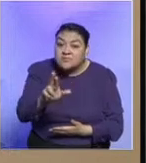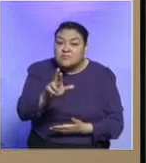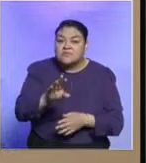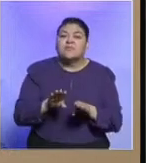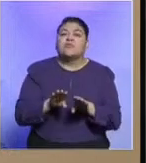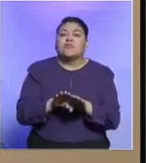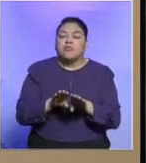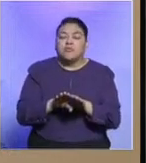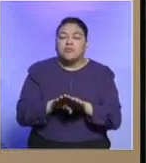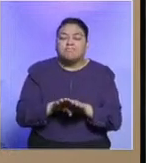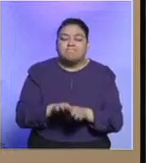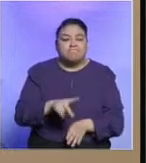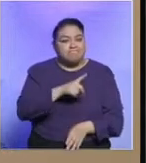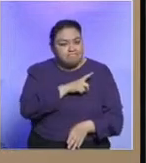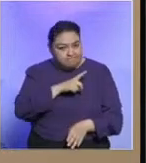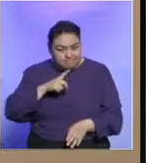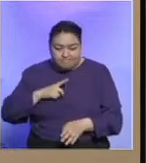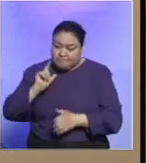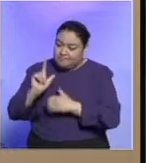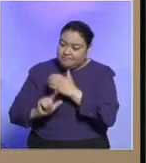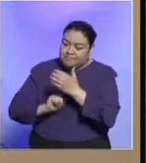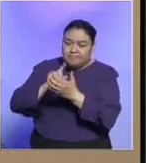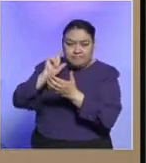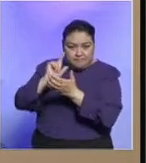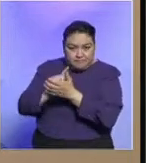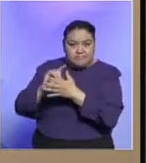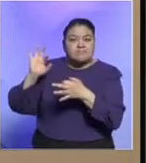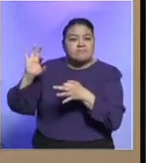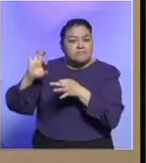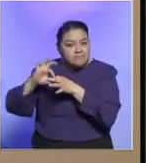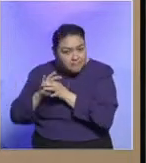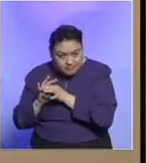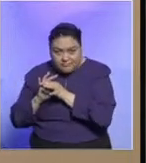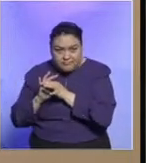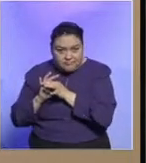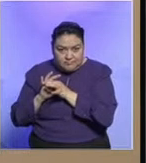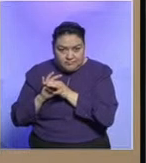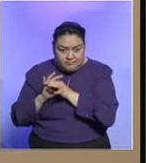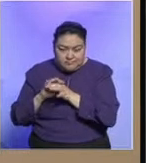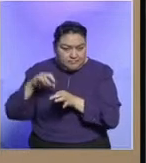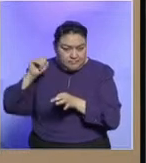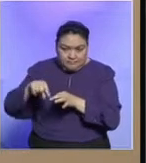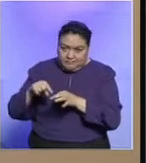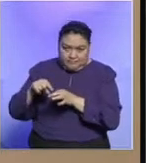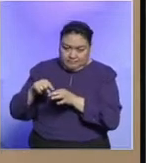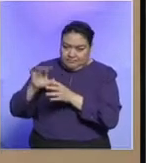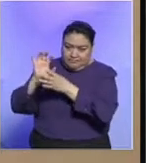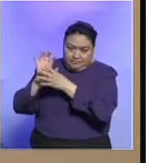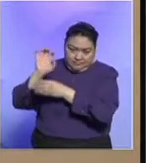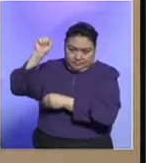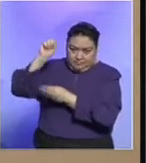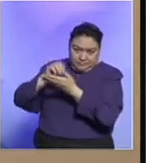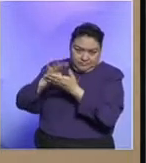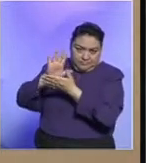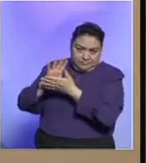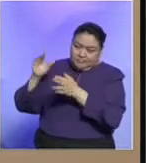sustentarse exclusivamente en las normas fundamentales de nuestro orden